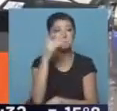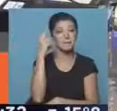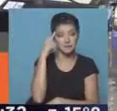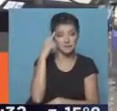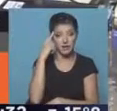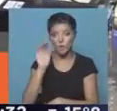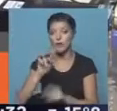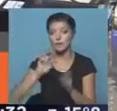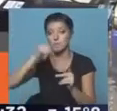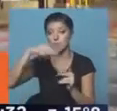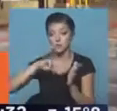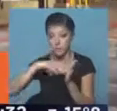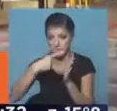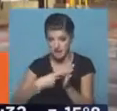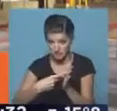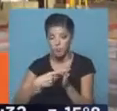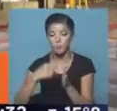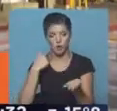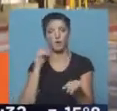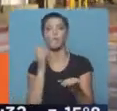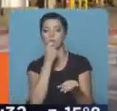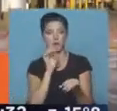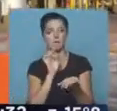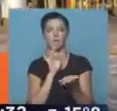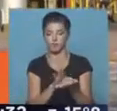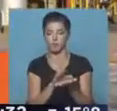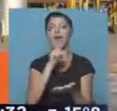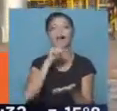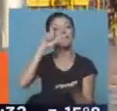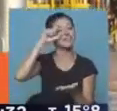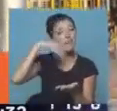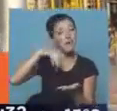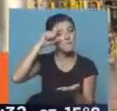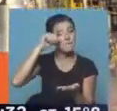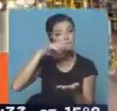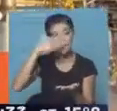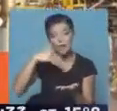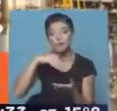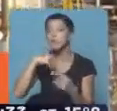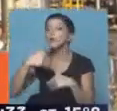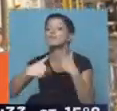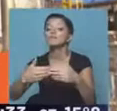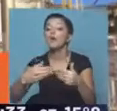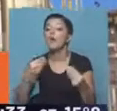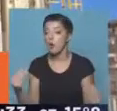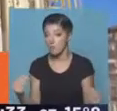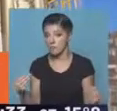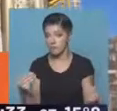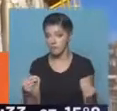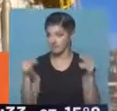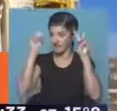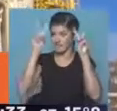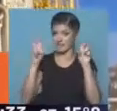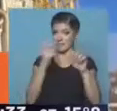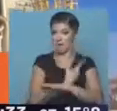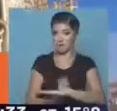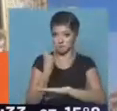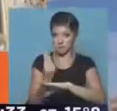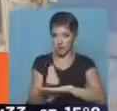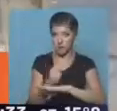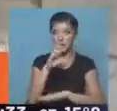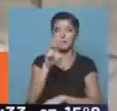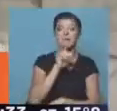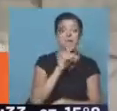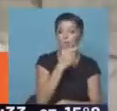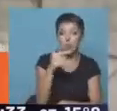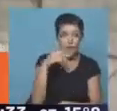los pasos siguientes después de una destitución de Temer o alguna resolución así, porque el tema está en la gobernabilidad, es decir, Ni el PT tiene